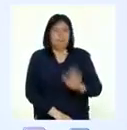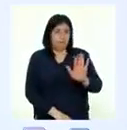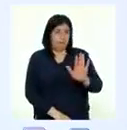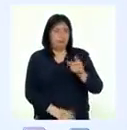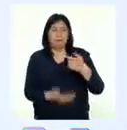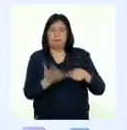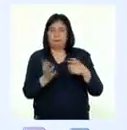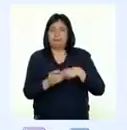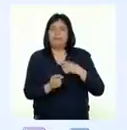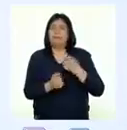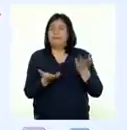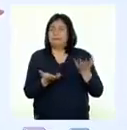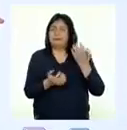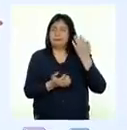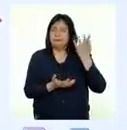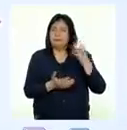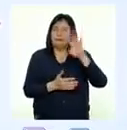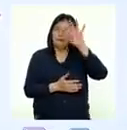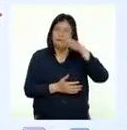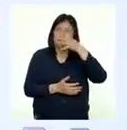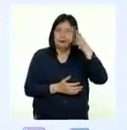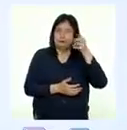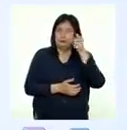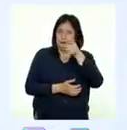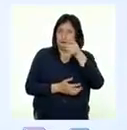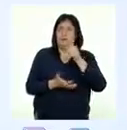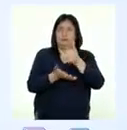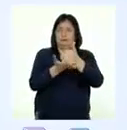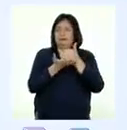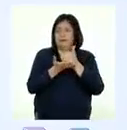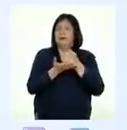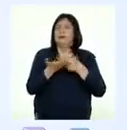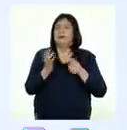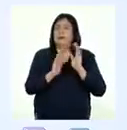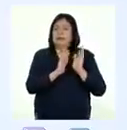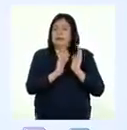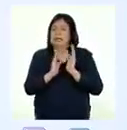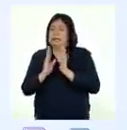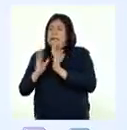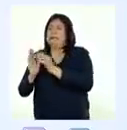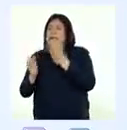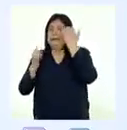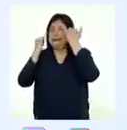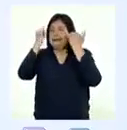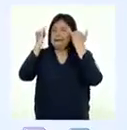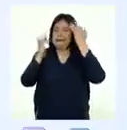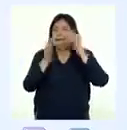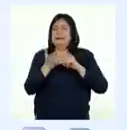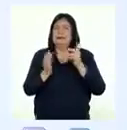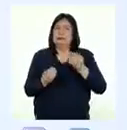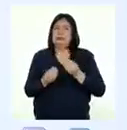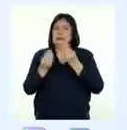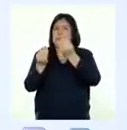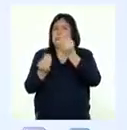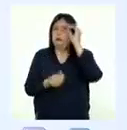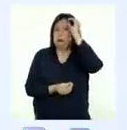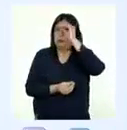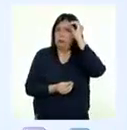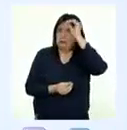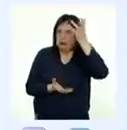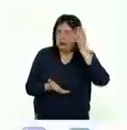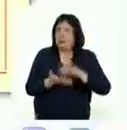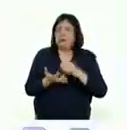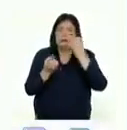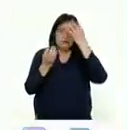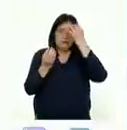Para eso, les propongo el siguiente cuadro, que nos va a ayudar a ordenar nuestras ideas y dar una opinión